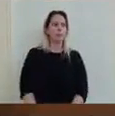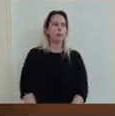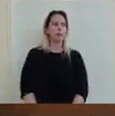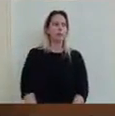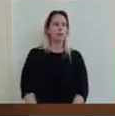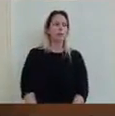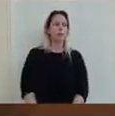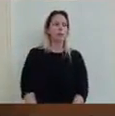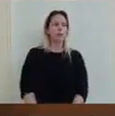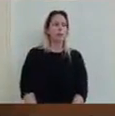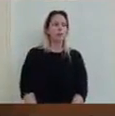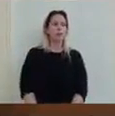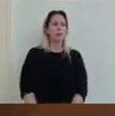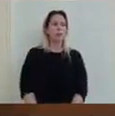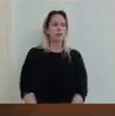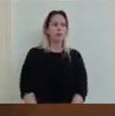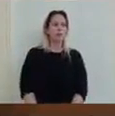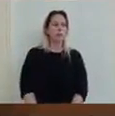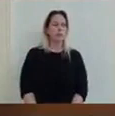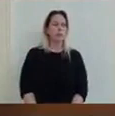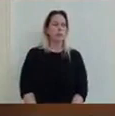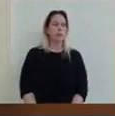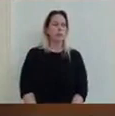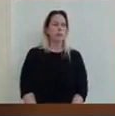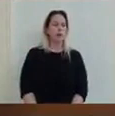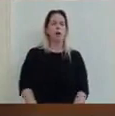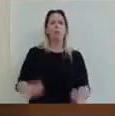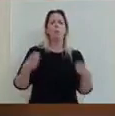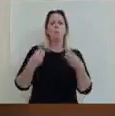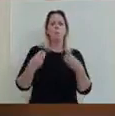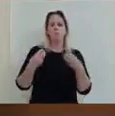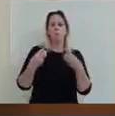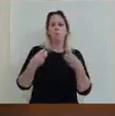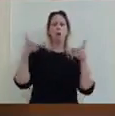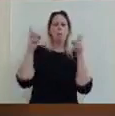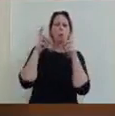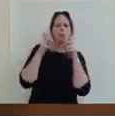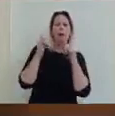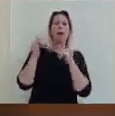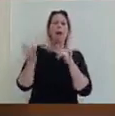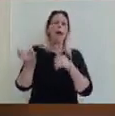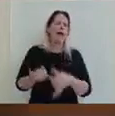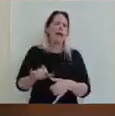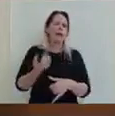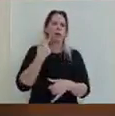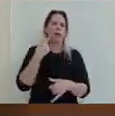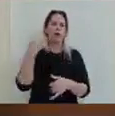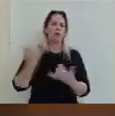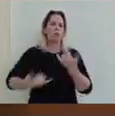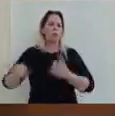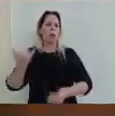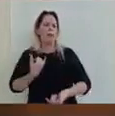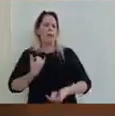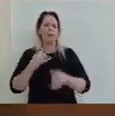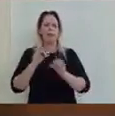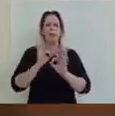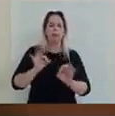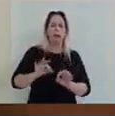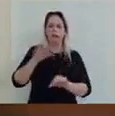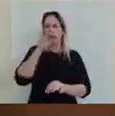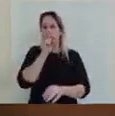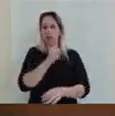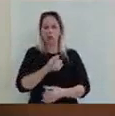qué tenemos que, o qué inconveniente hay que no pase a legislación. Yo mociono que este proyecto de comunicación tiene